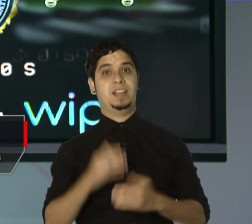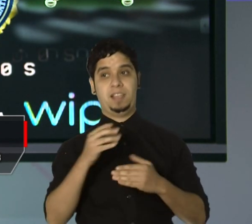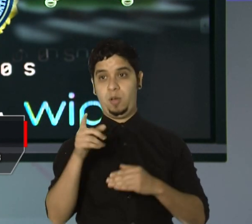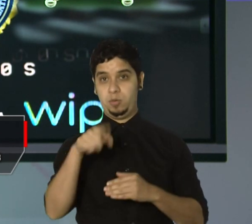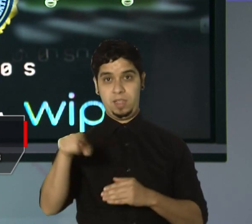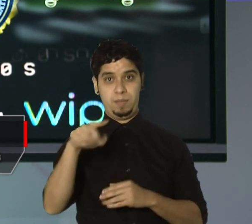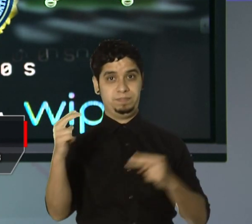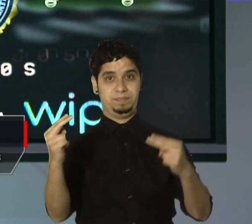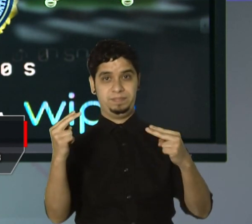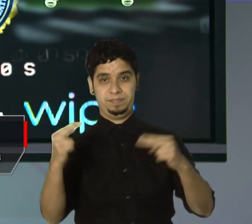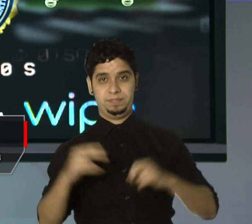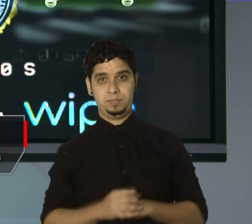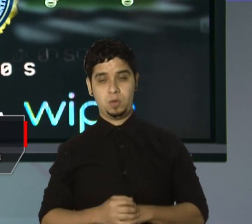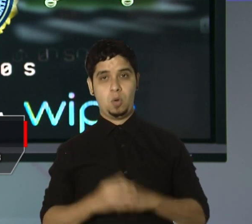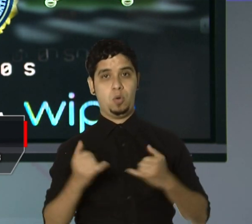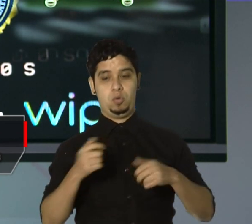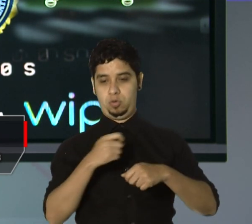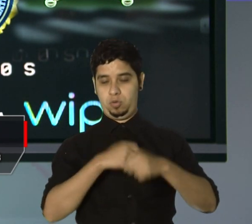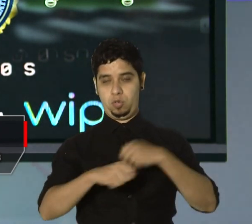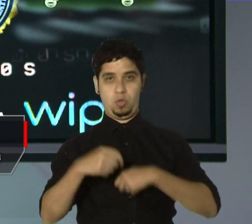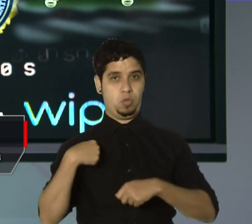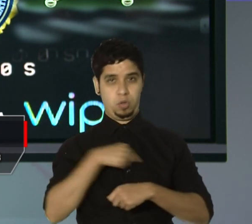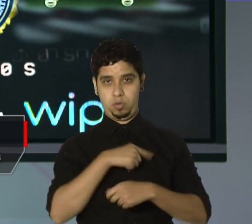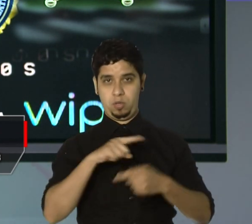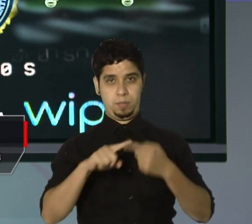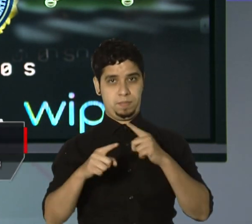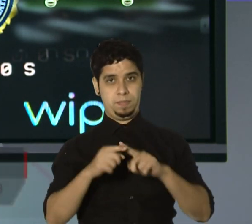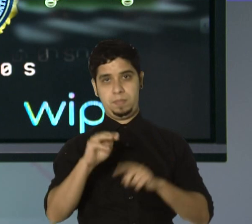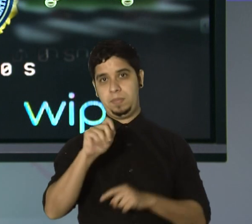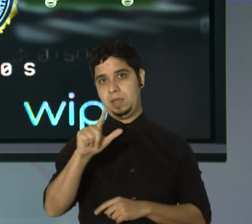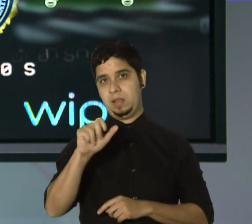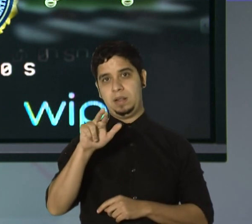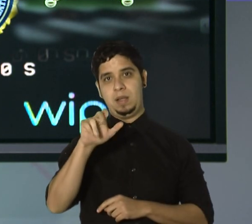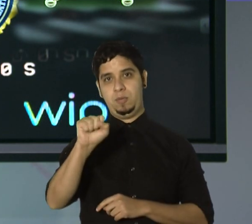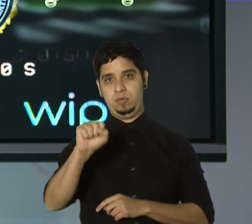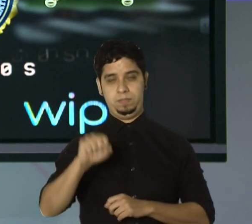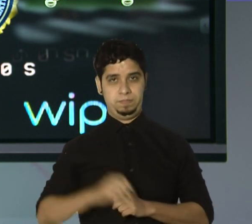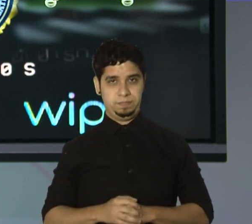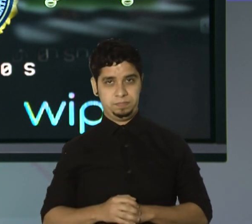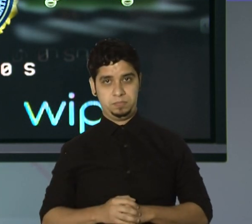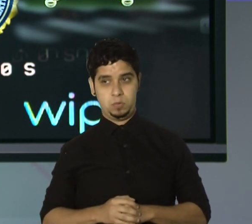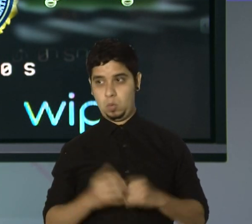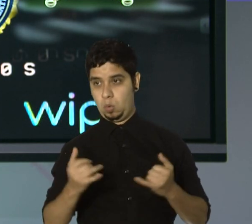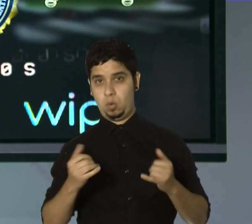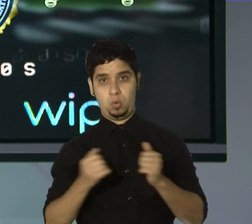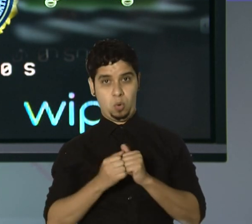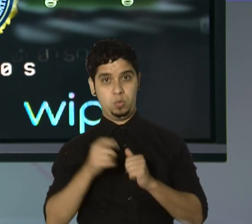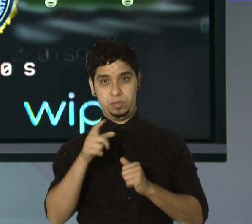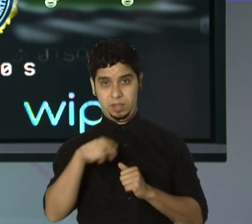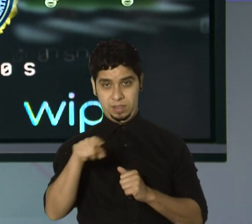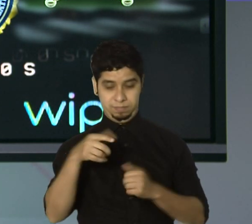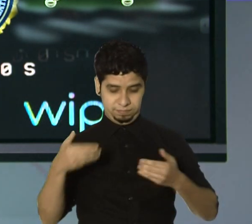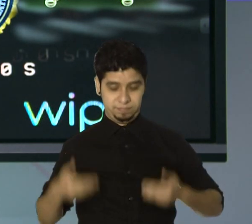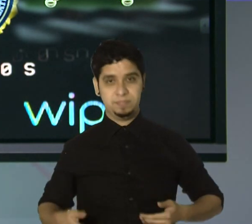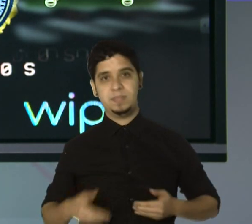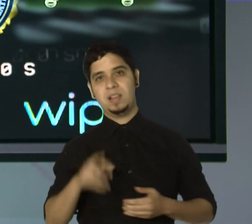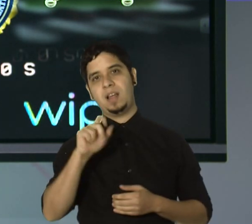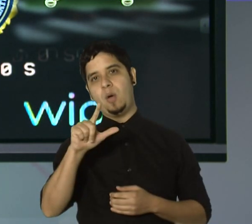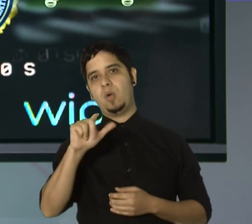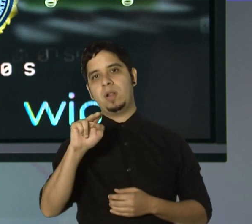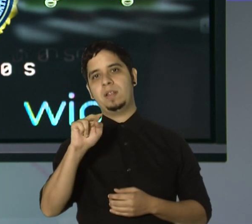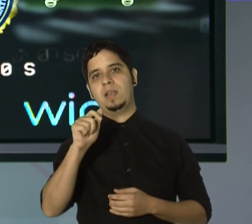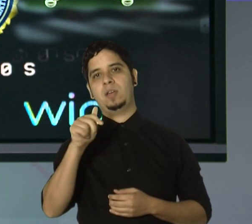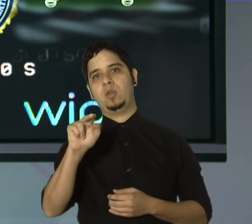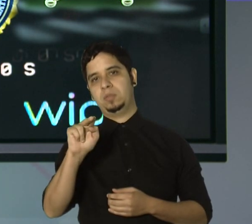sintonía. Hoy en su institución de nuestro amigo Miguel Ramos. Se encuentra con ustedes el teniente Raúl Negrón,